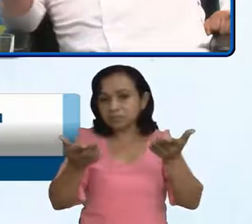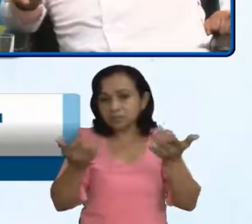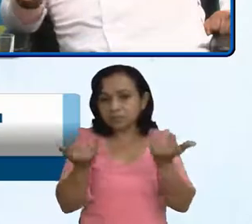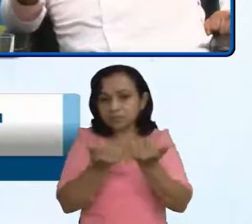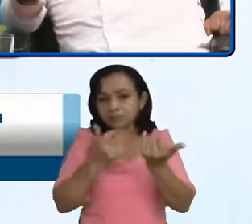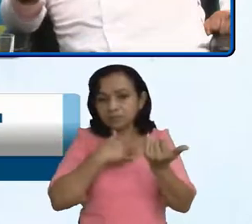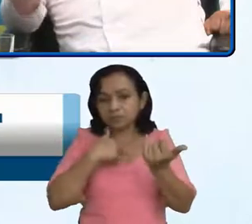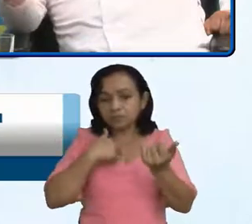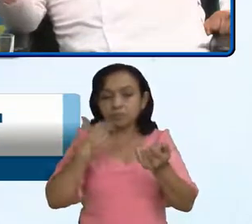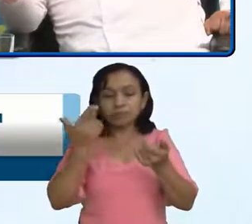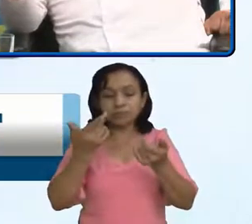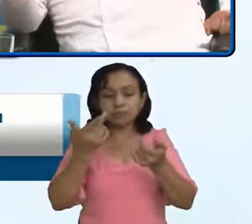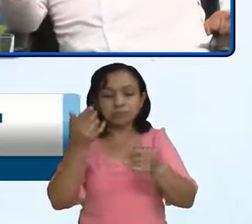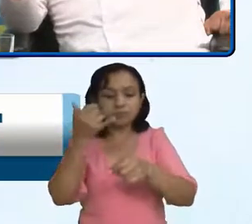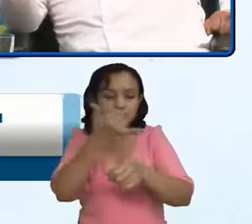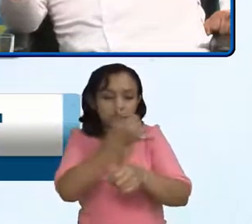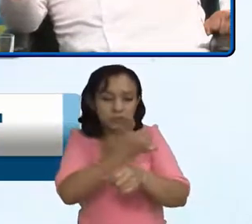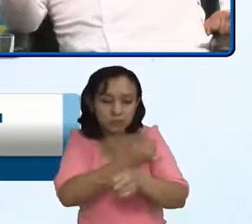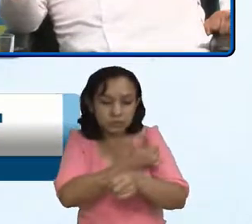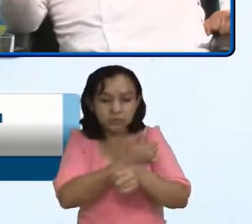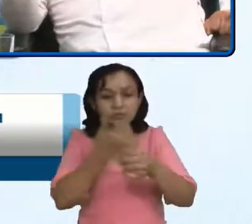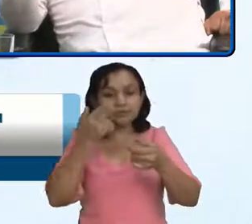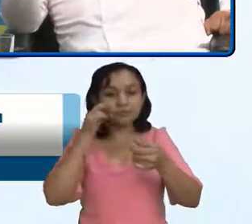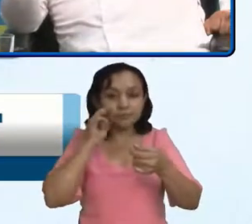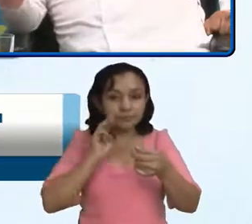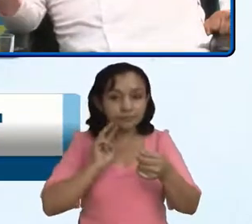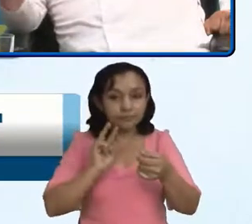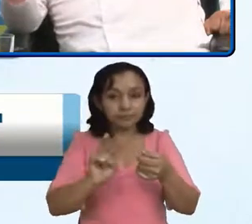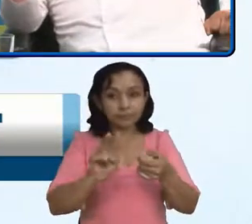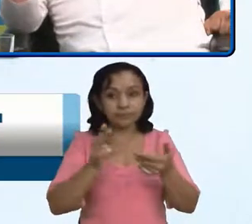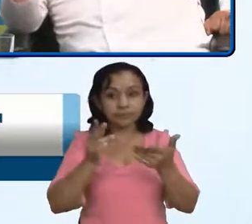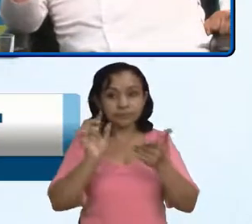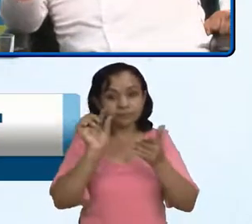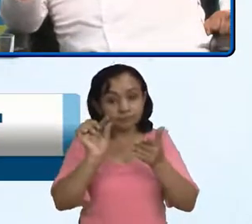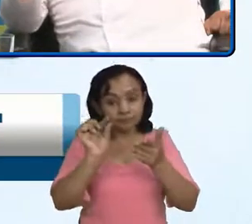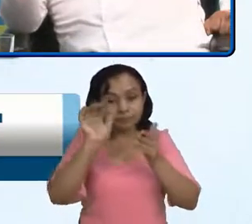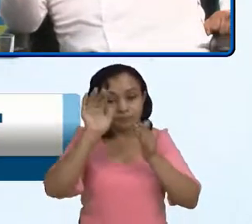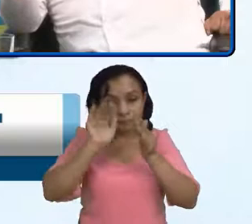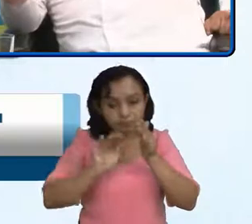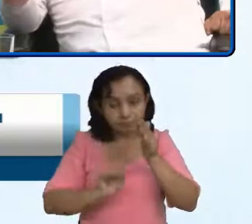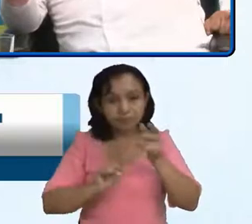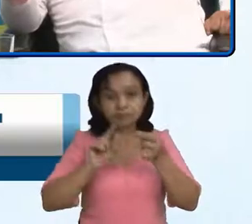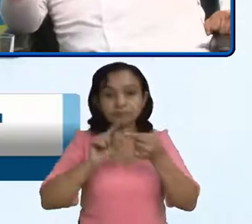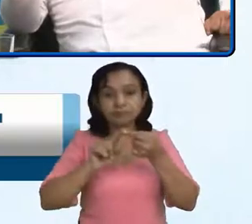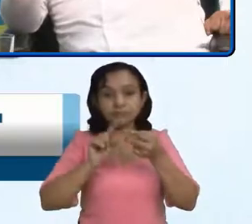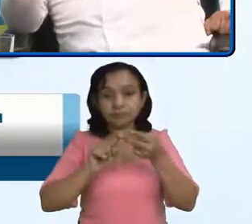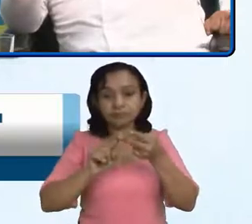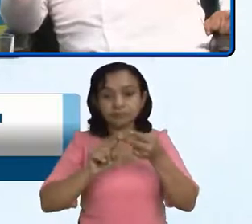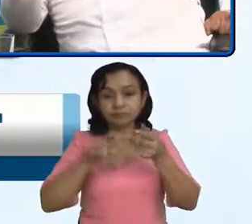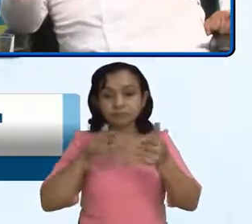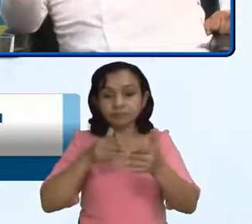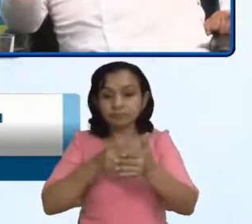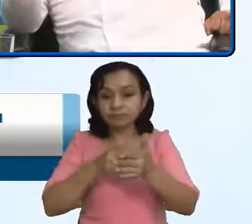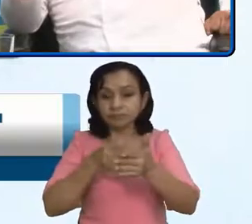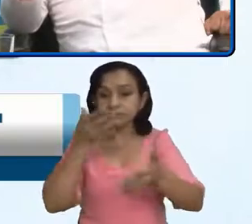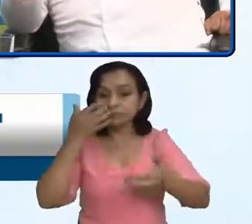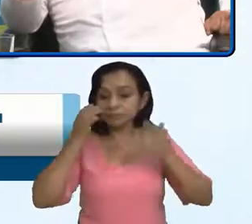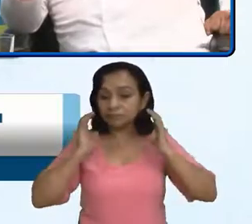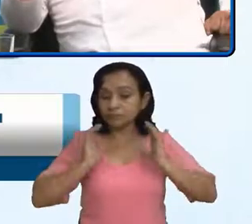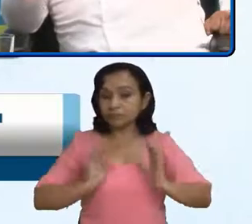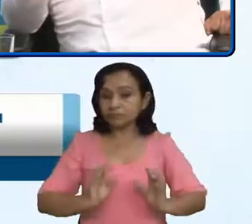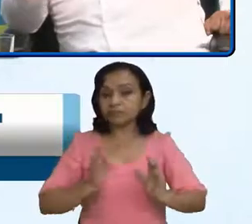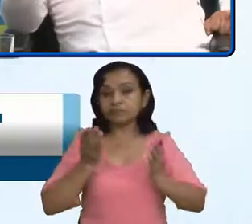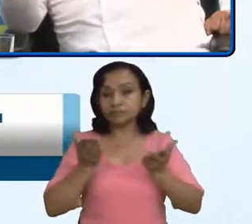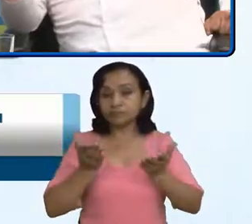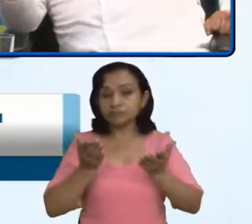de medicina interna, ¿verdad?, tratando de disminuir el potasio, tratando de frenar la acidez metabólica, y